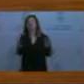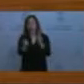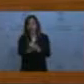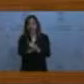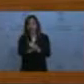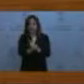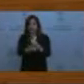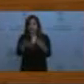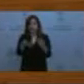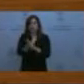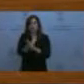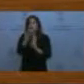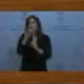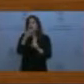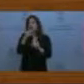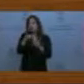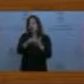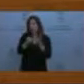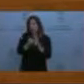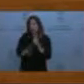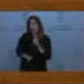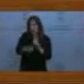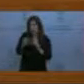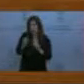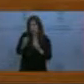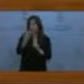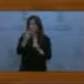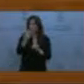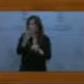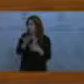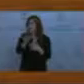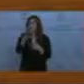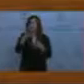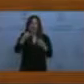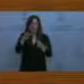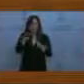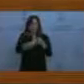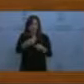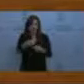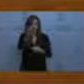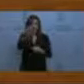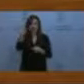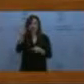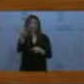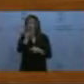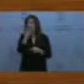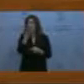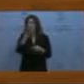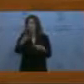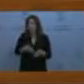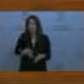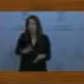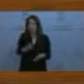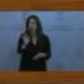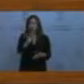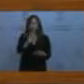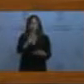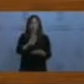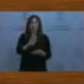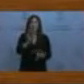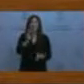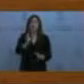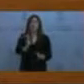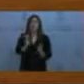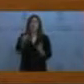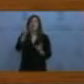un mayor nivel de planificación, por ejemplo, a la hora de que las familias elijan un colegio para sus hijos y que haya una mayor intervención del Estado, en este